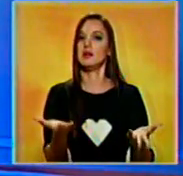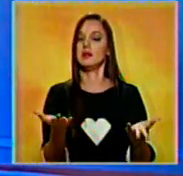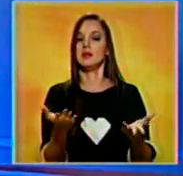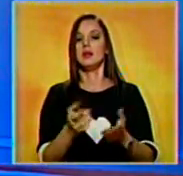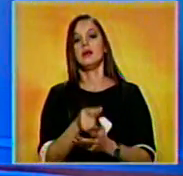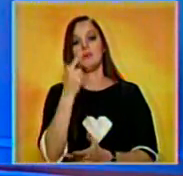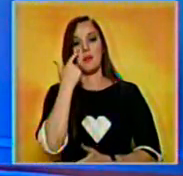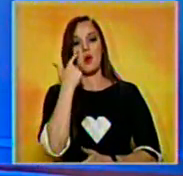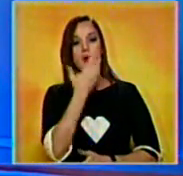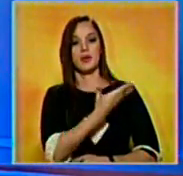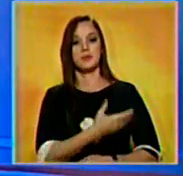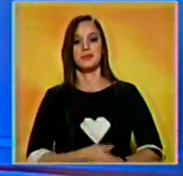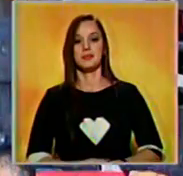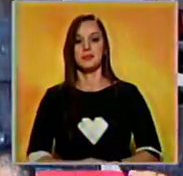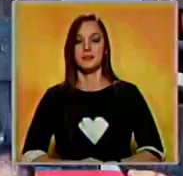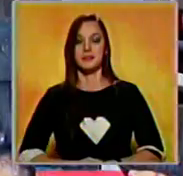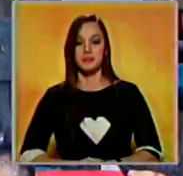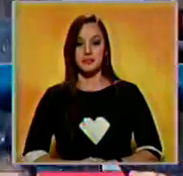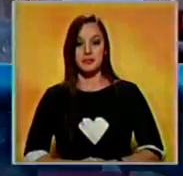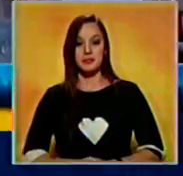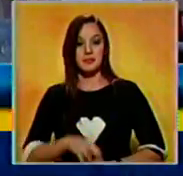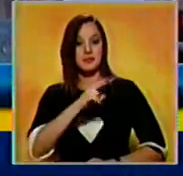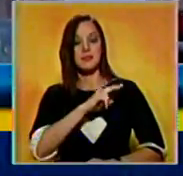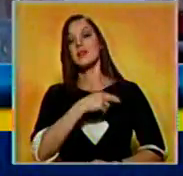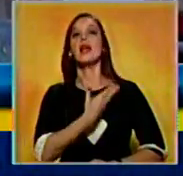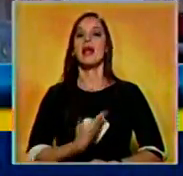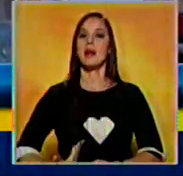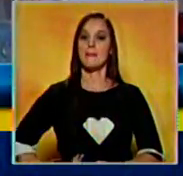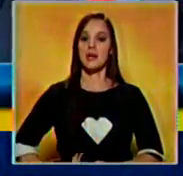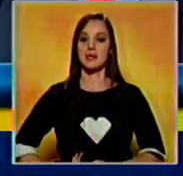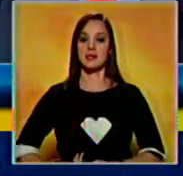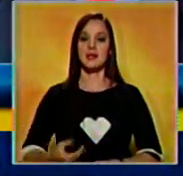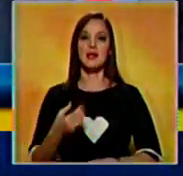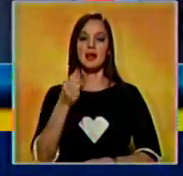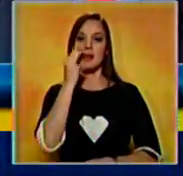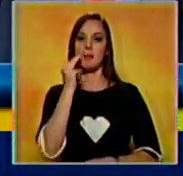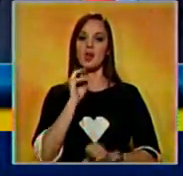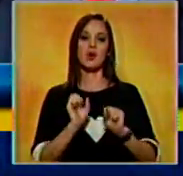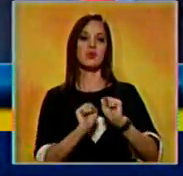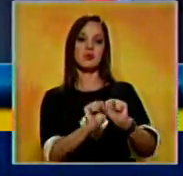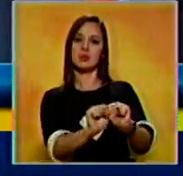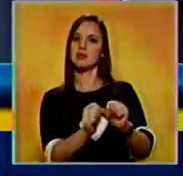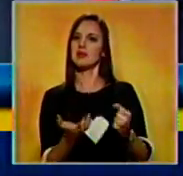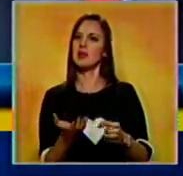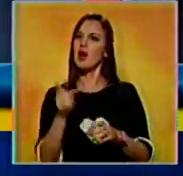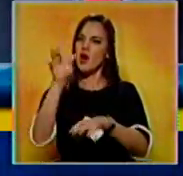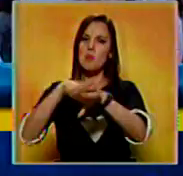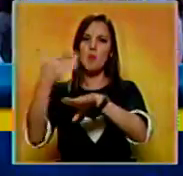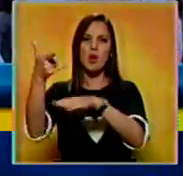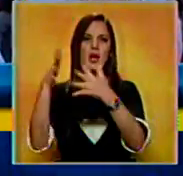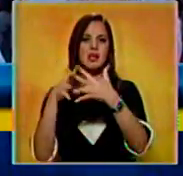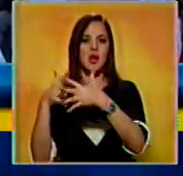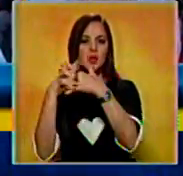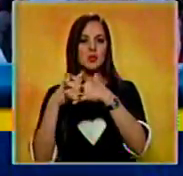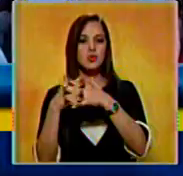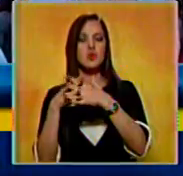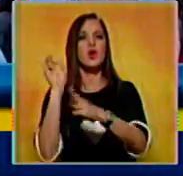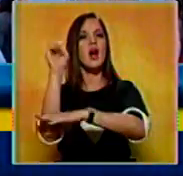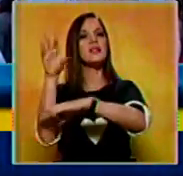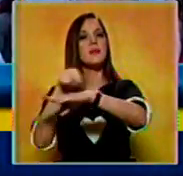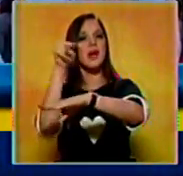José Leonardo Nava nos amplía. El jefe de Estado repudió las sanciones contra funcionarios venezolanos aprobadas este lunes por el